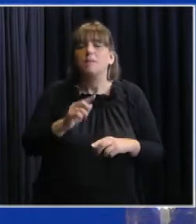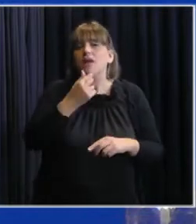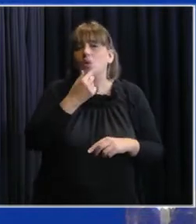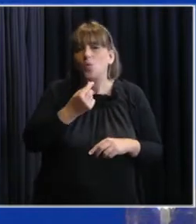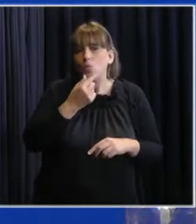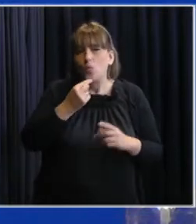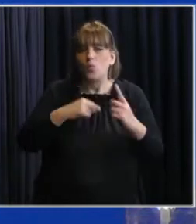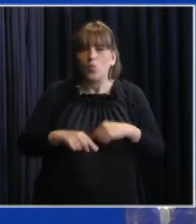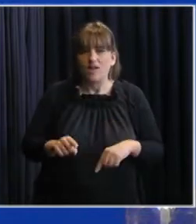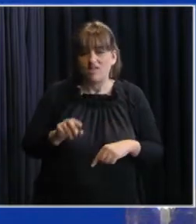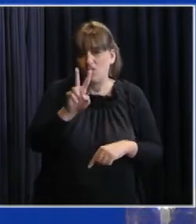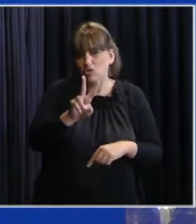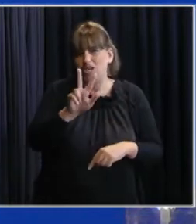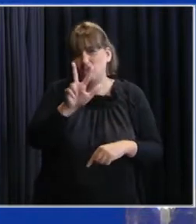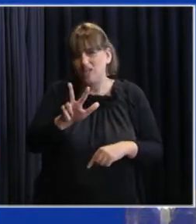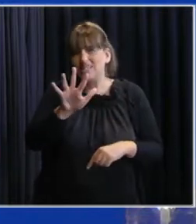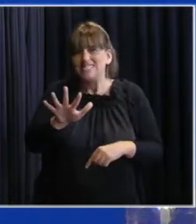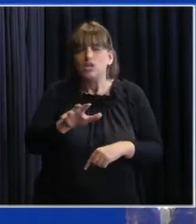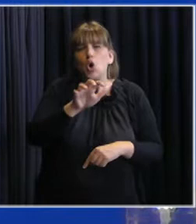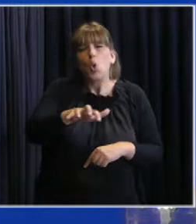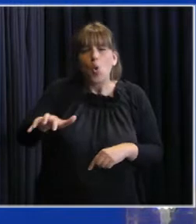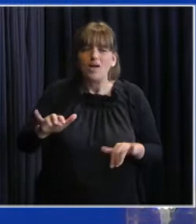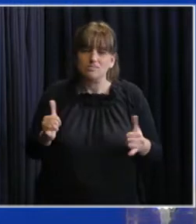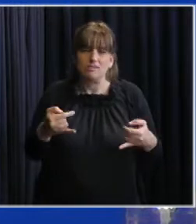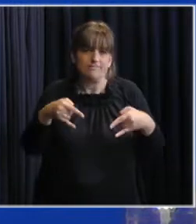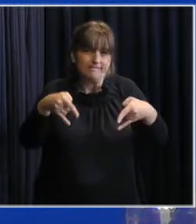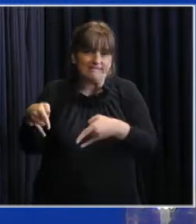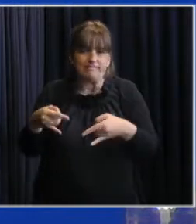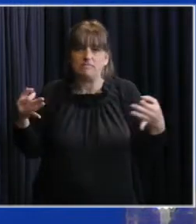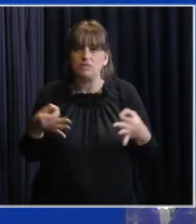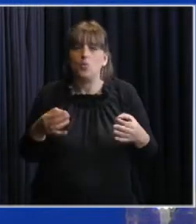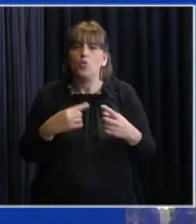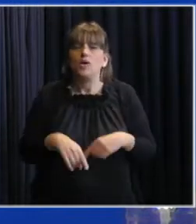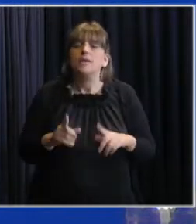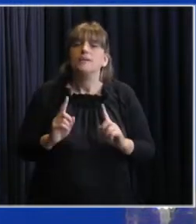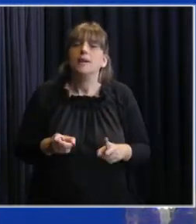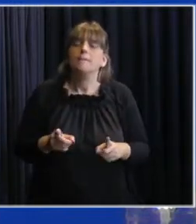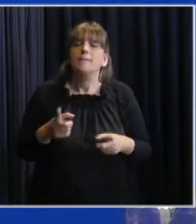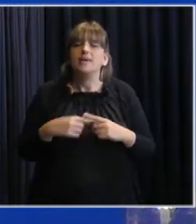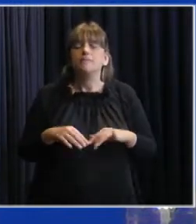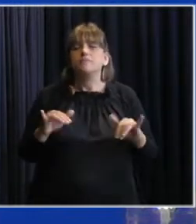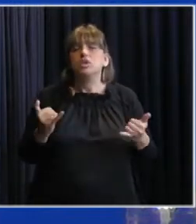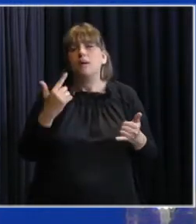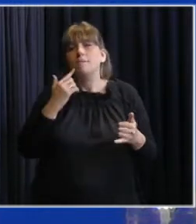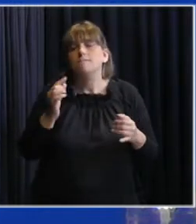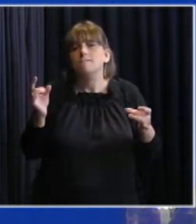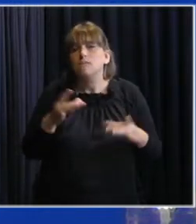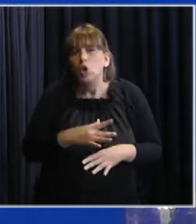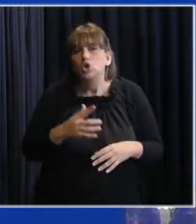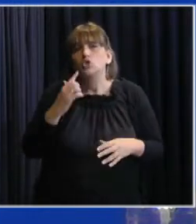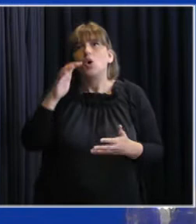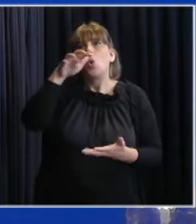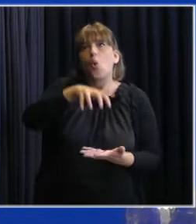235 cupos asegurados aparte de eso estamos ya operativos el centro de